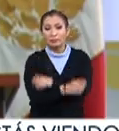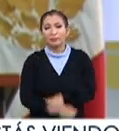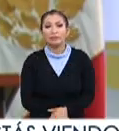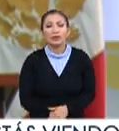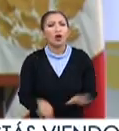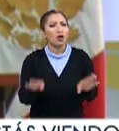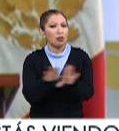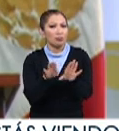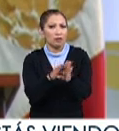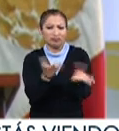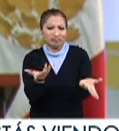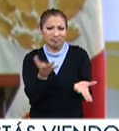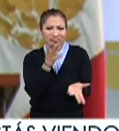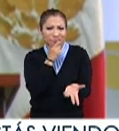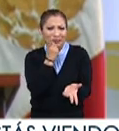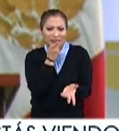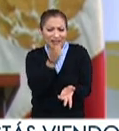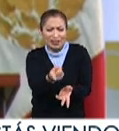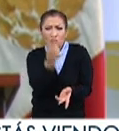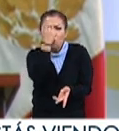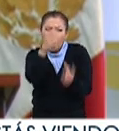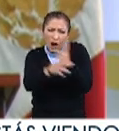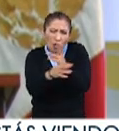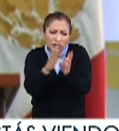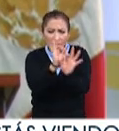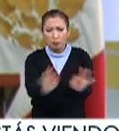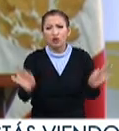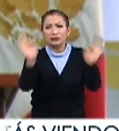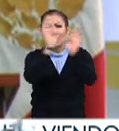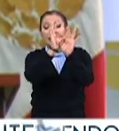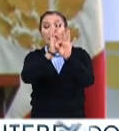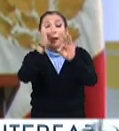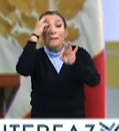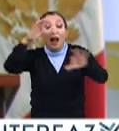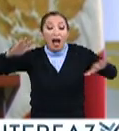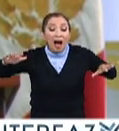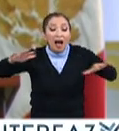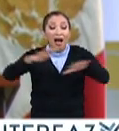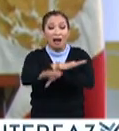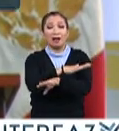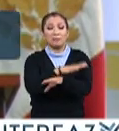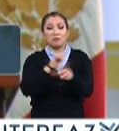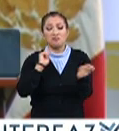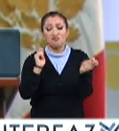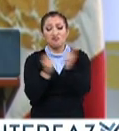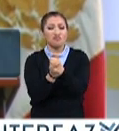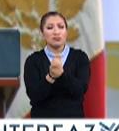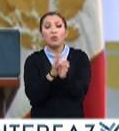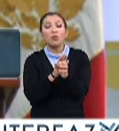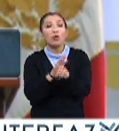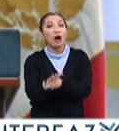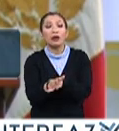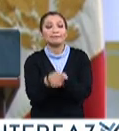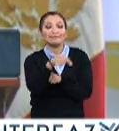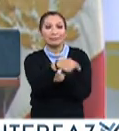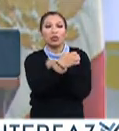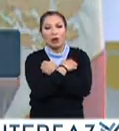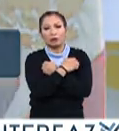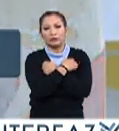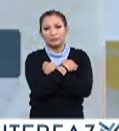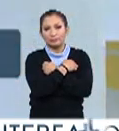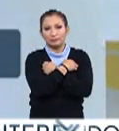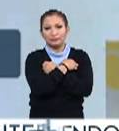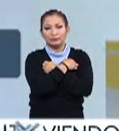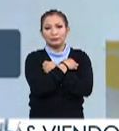¿Y cómo negar que el elemento básico de esa gran transformación es precisamente la